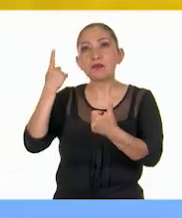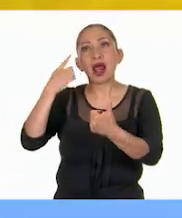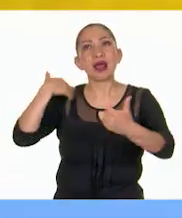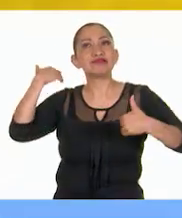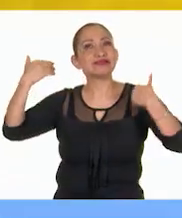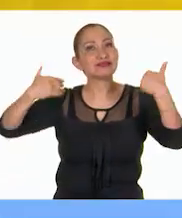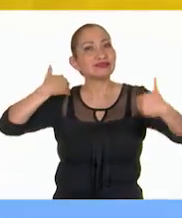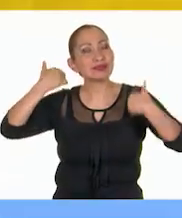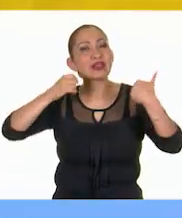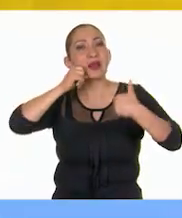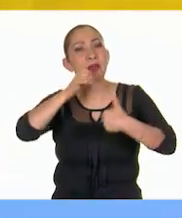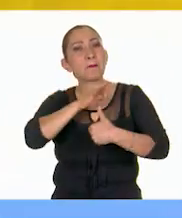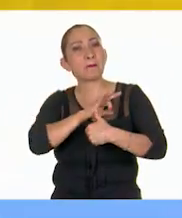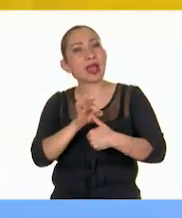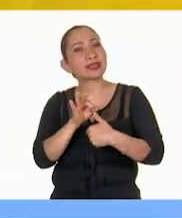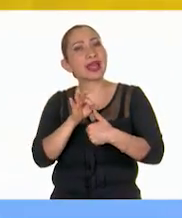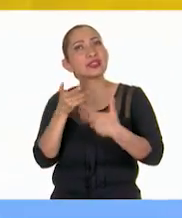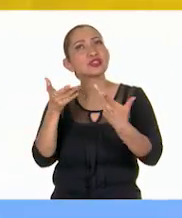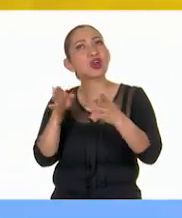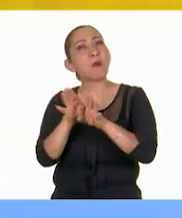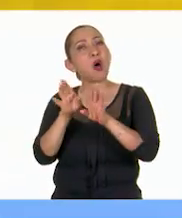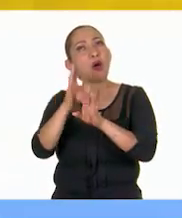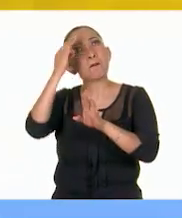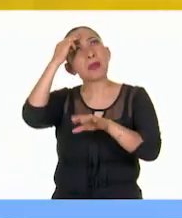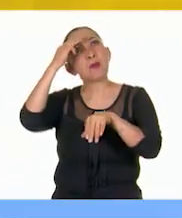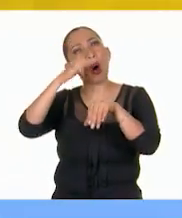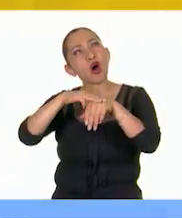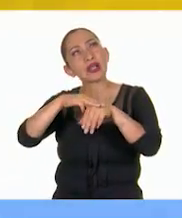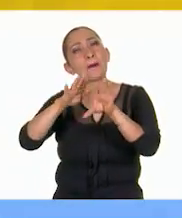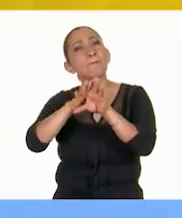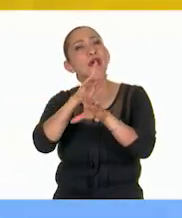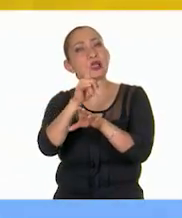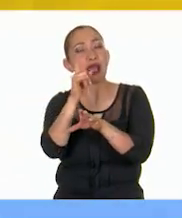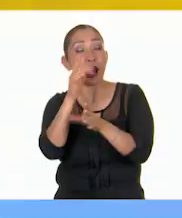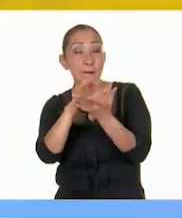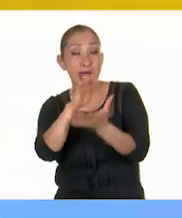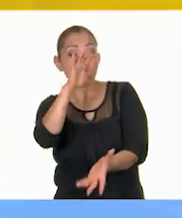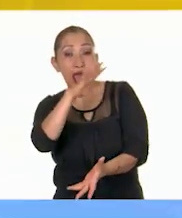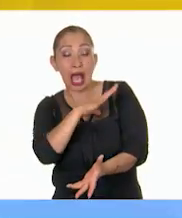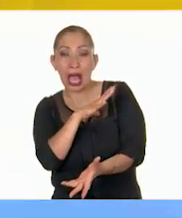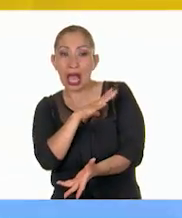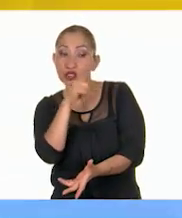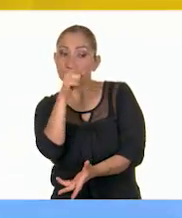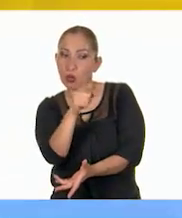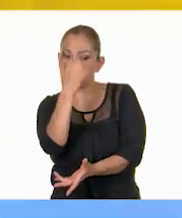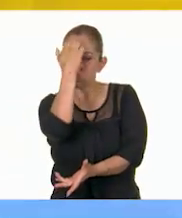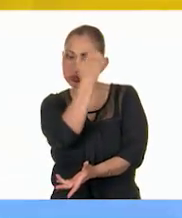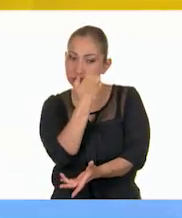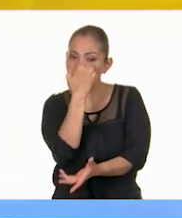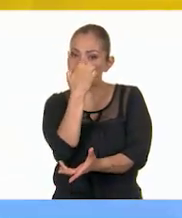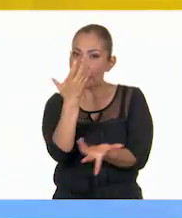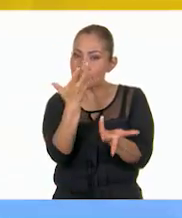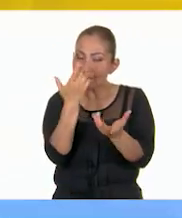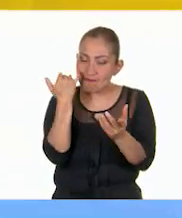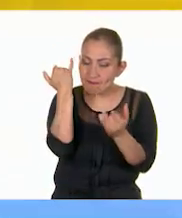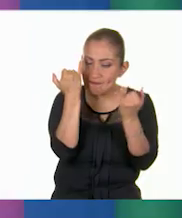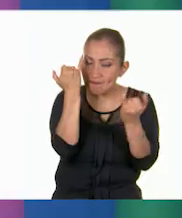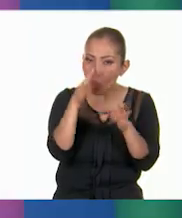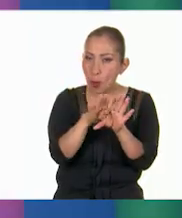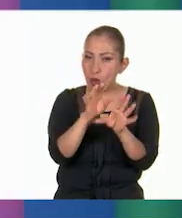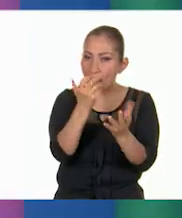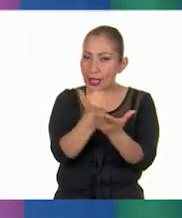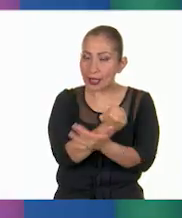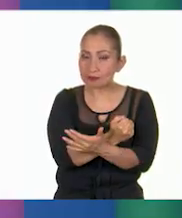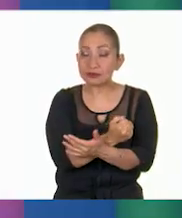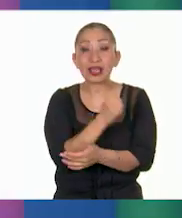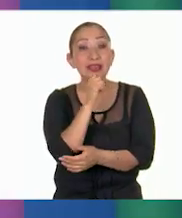esparcimiento y también pueden considerarse juegos mentales porque por lo general exigen reflexión y estrategia. Y